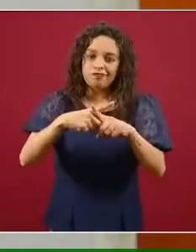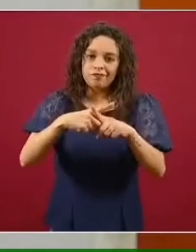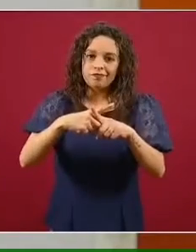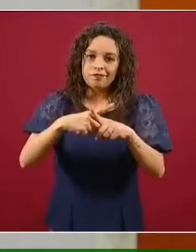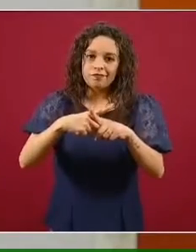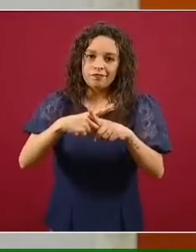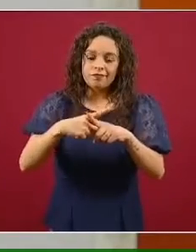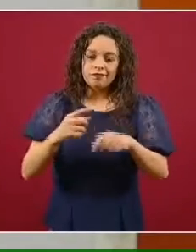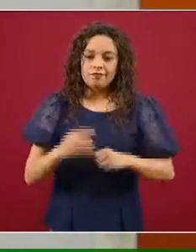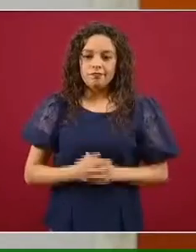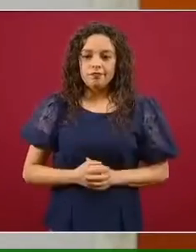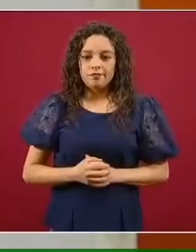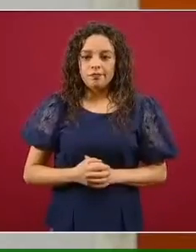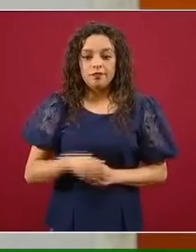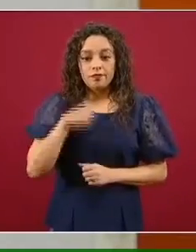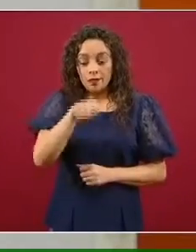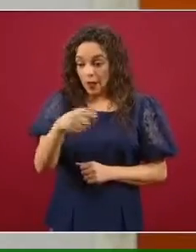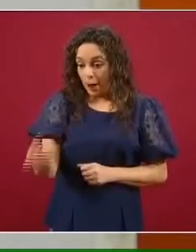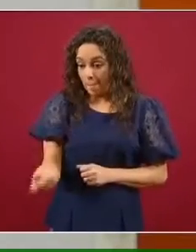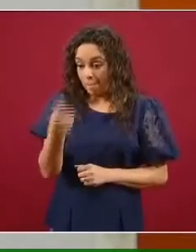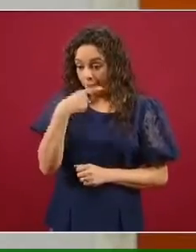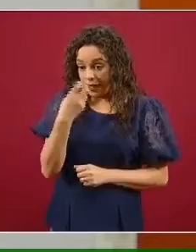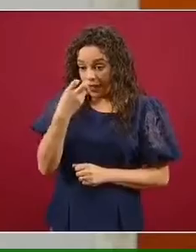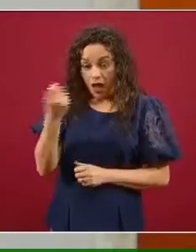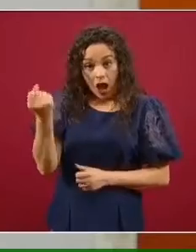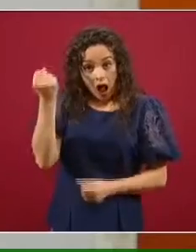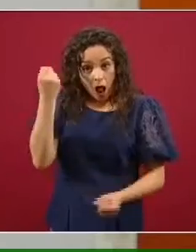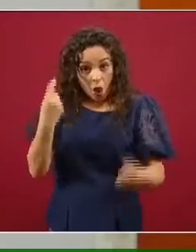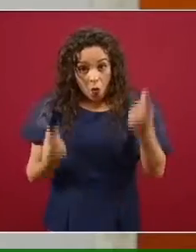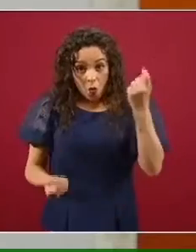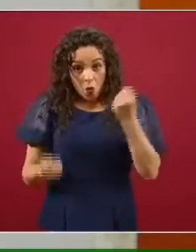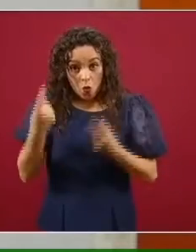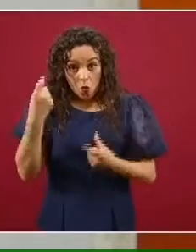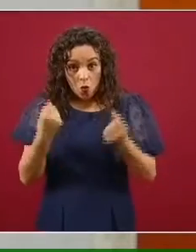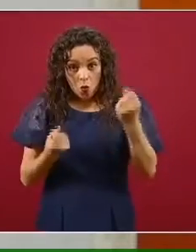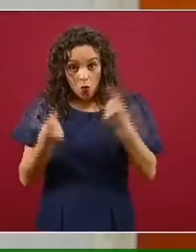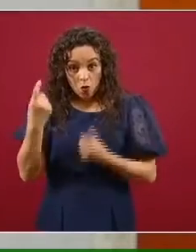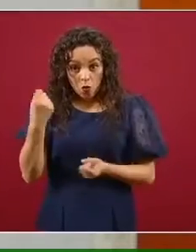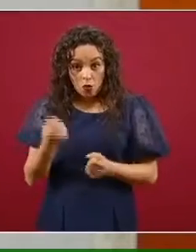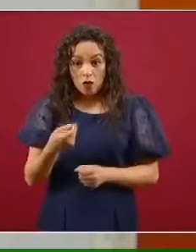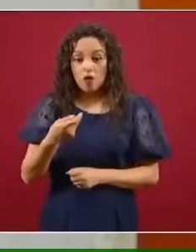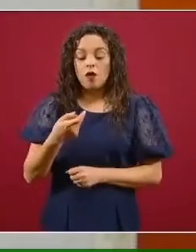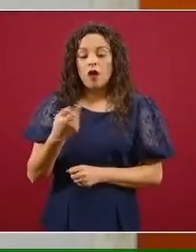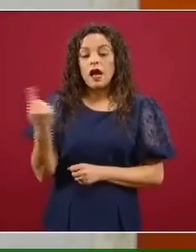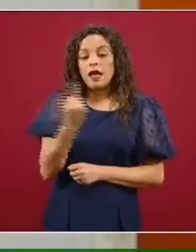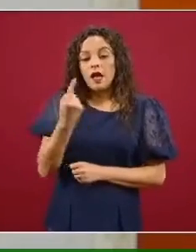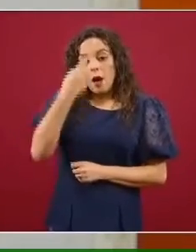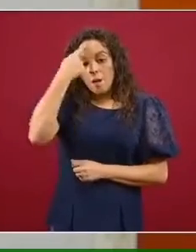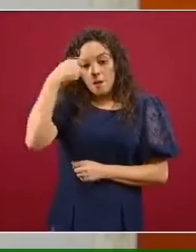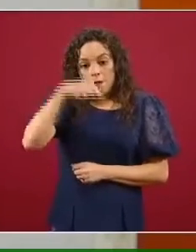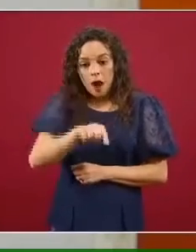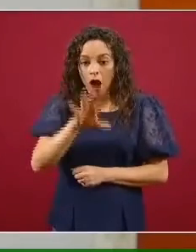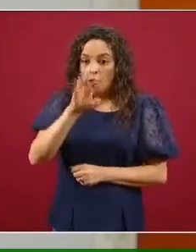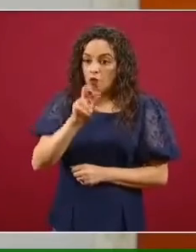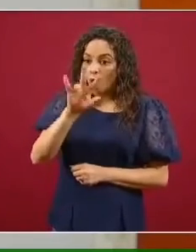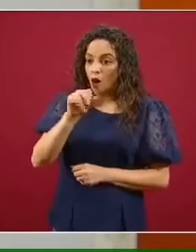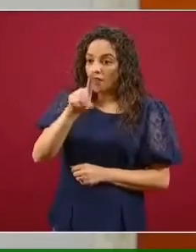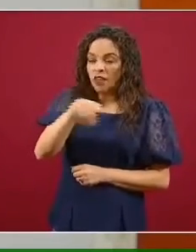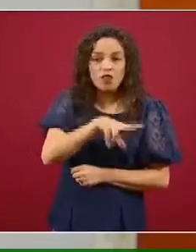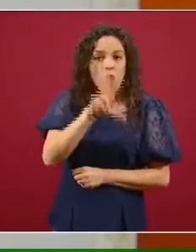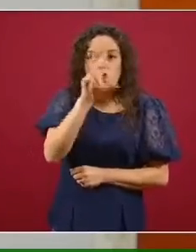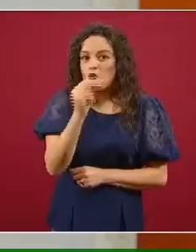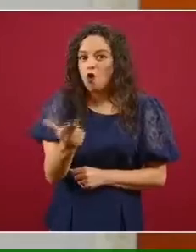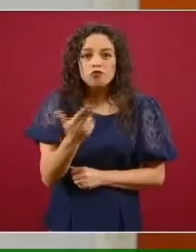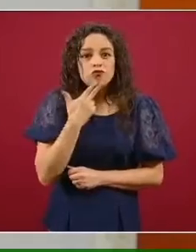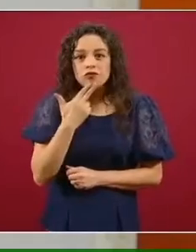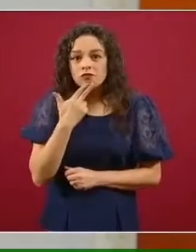interacción. Por tomar algunos de estos medicamentos que para COVID no tienen ninguna razón de ser en paciente